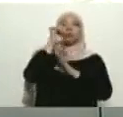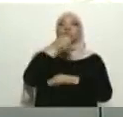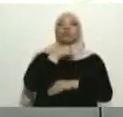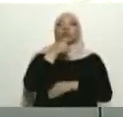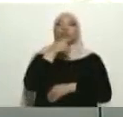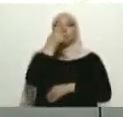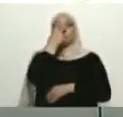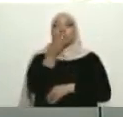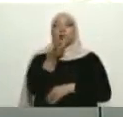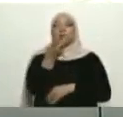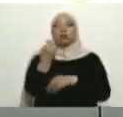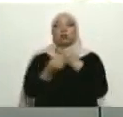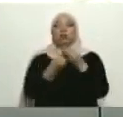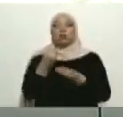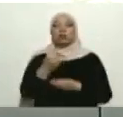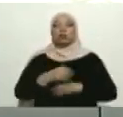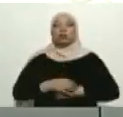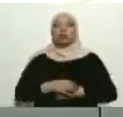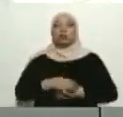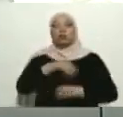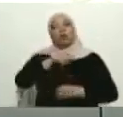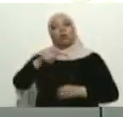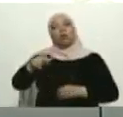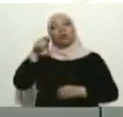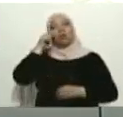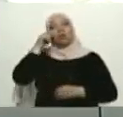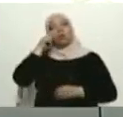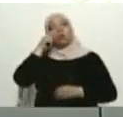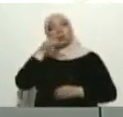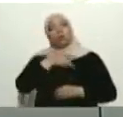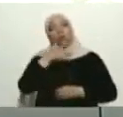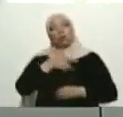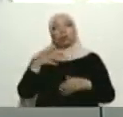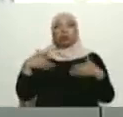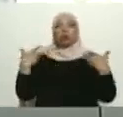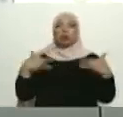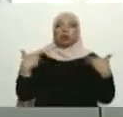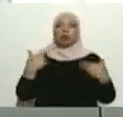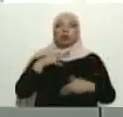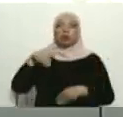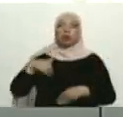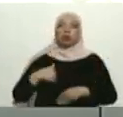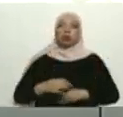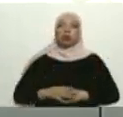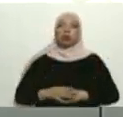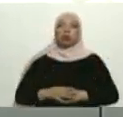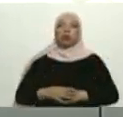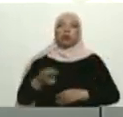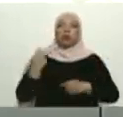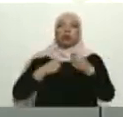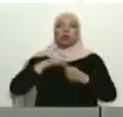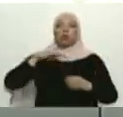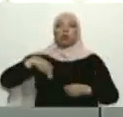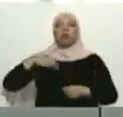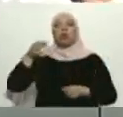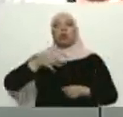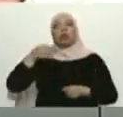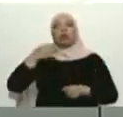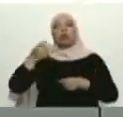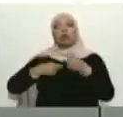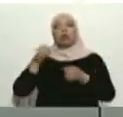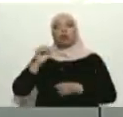la gente confía porque la gente hace turismo cuando se siente bien cuando se siente feliz cuando tiene los medios necesarios para ellos el